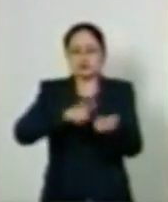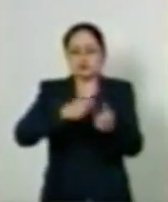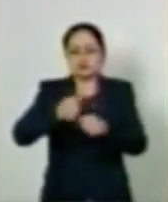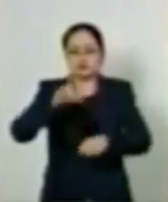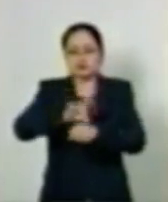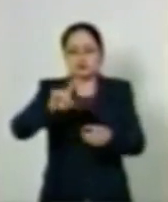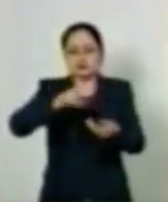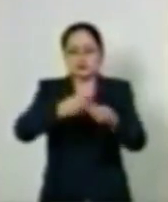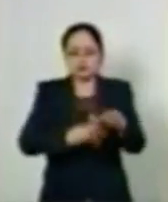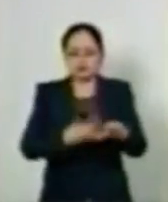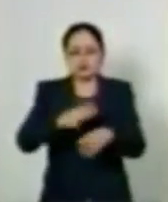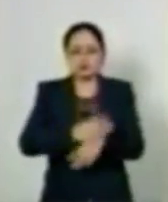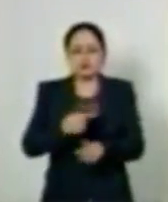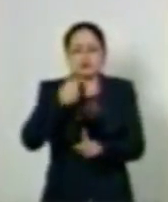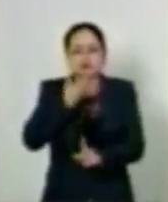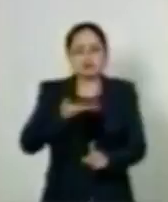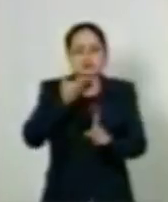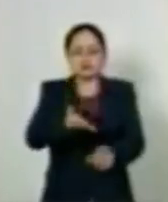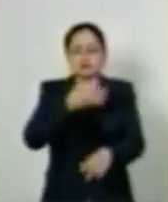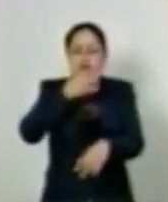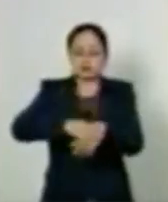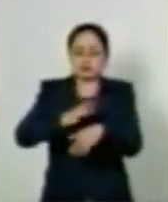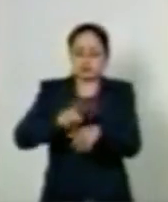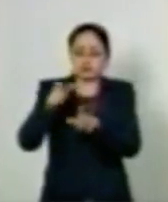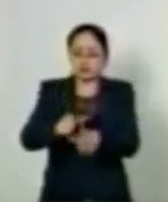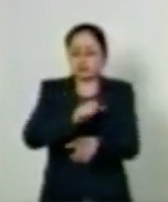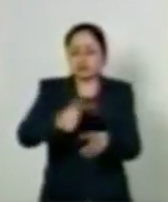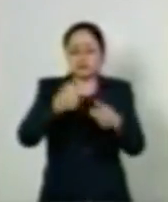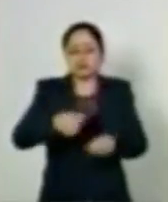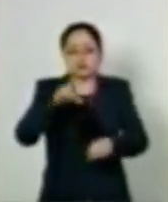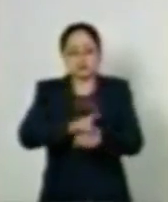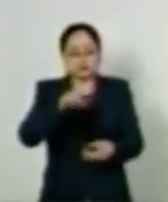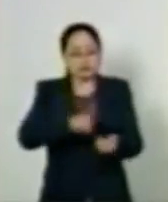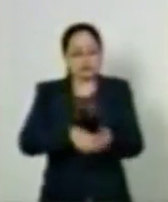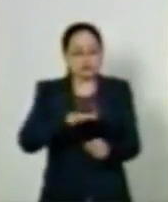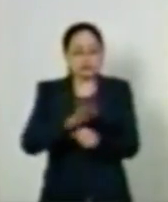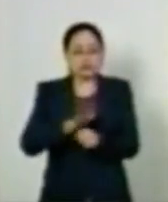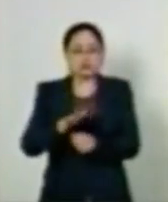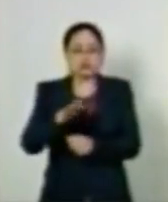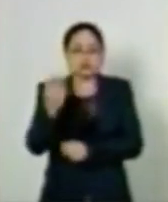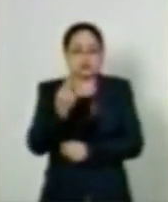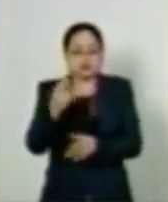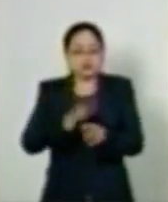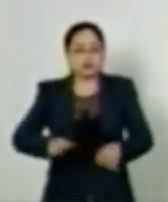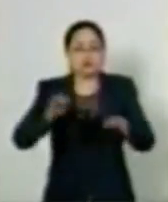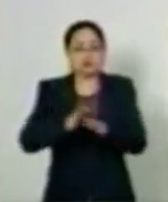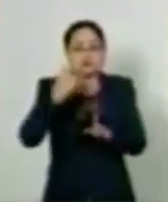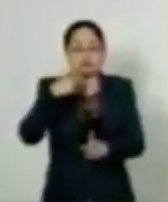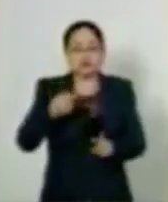con la finalidad de que la declaratoria de protección a la seguridad interior sea necesaria para